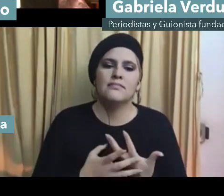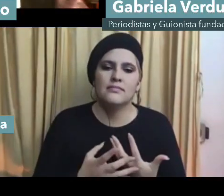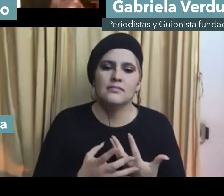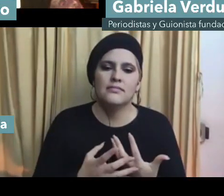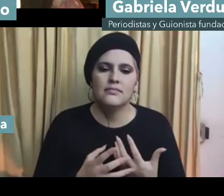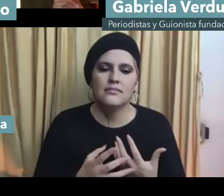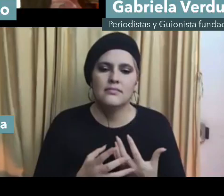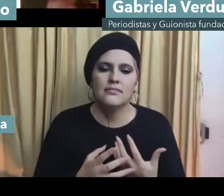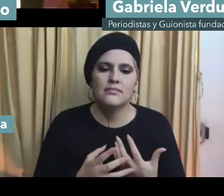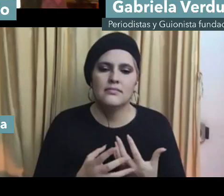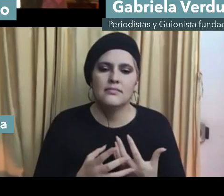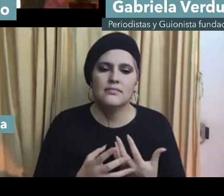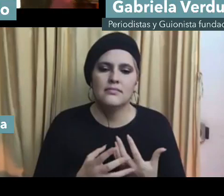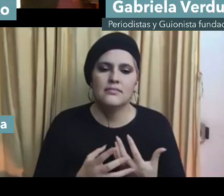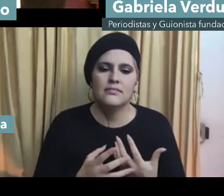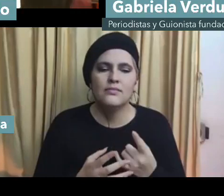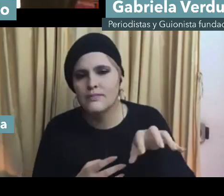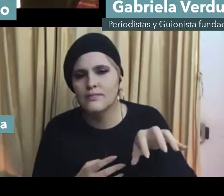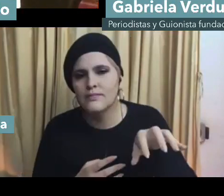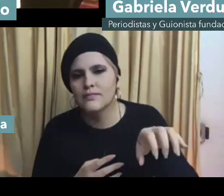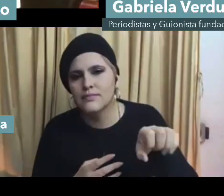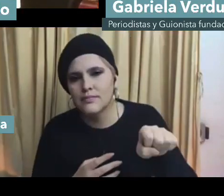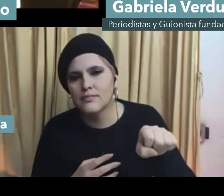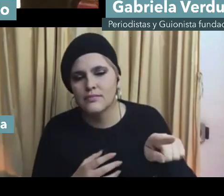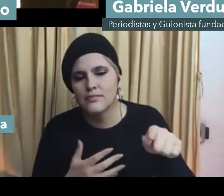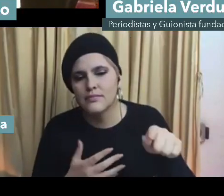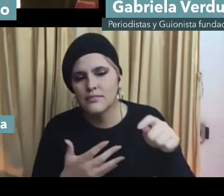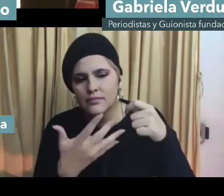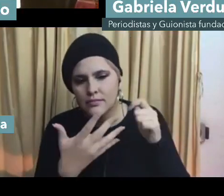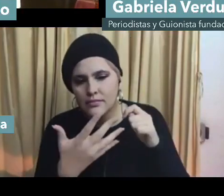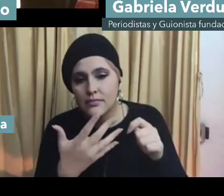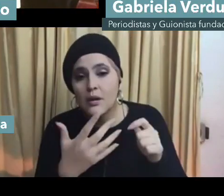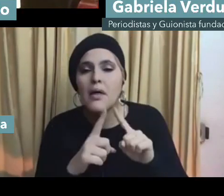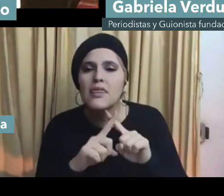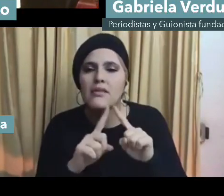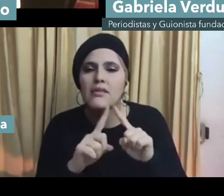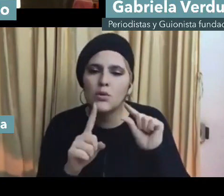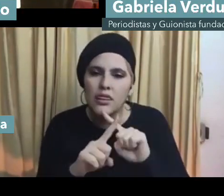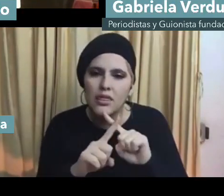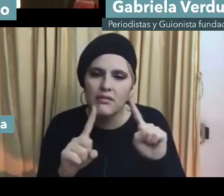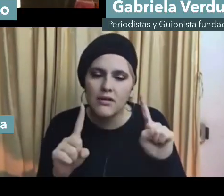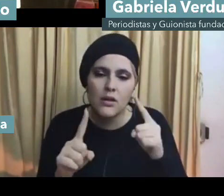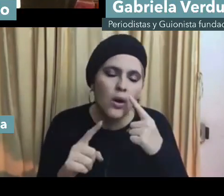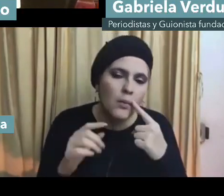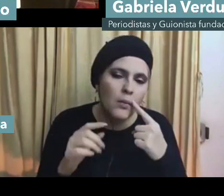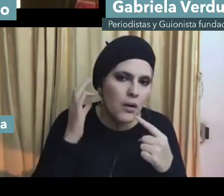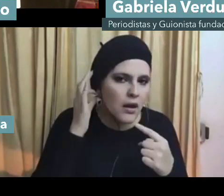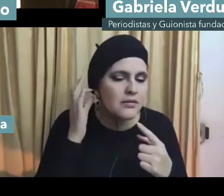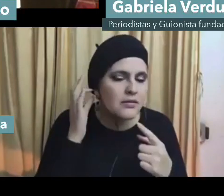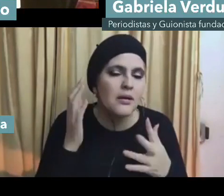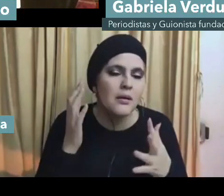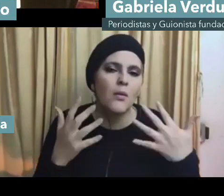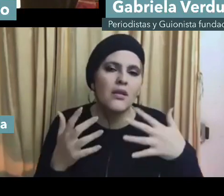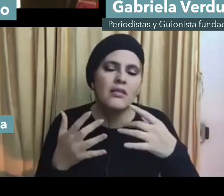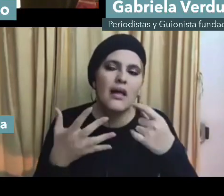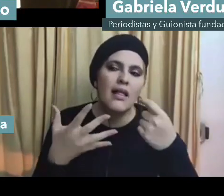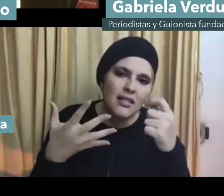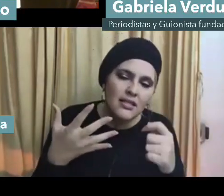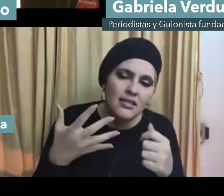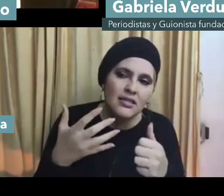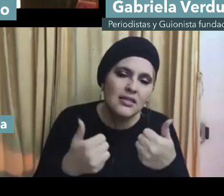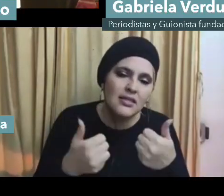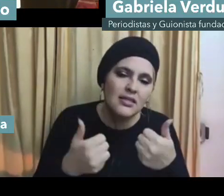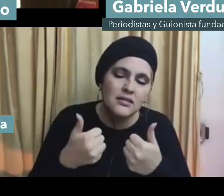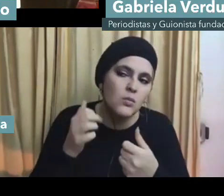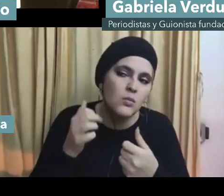evidente. Pero hay diferencia y por eso tenemos que crear test para mujeres. Sí, muy importante esa